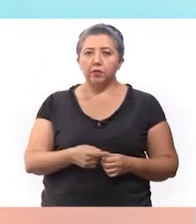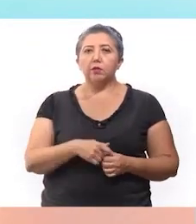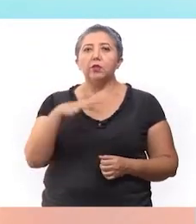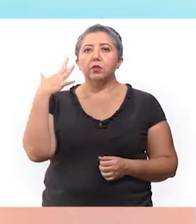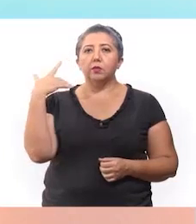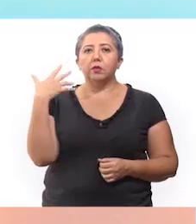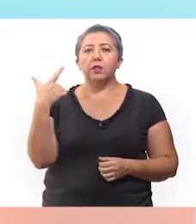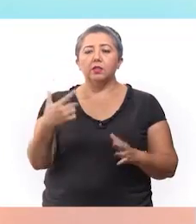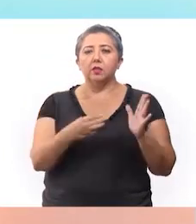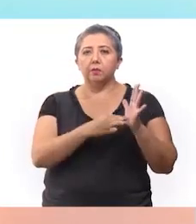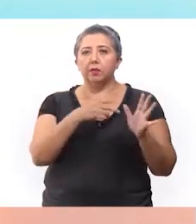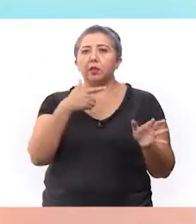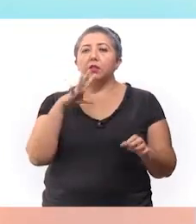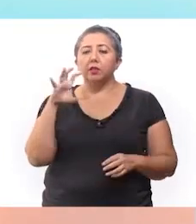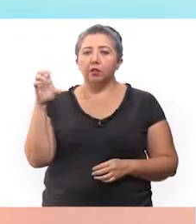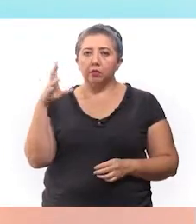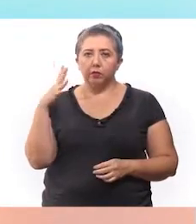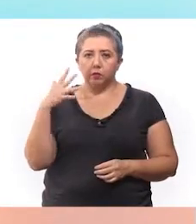que son